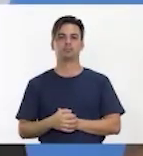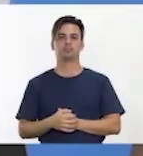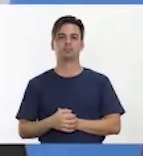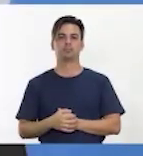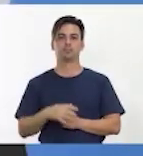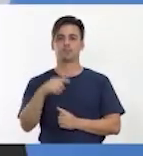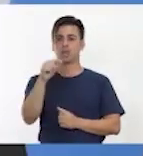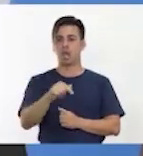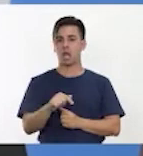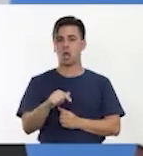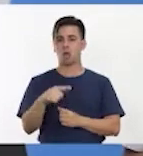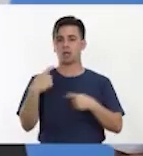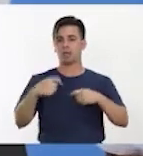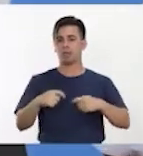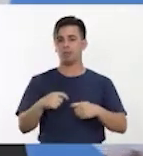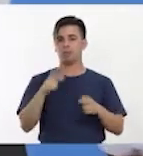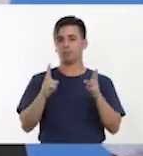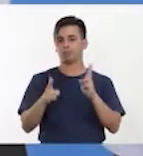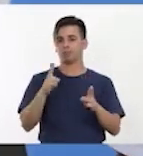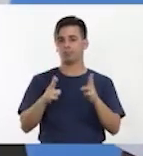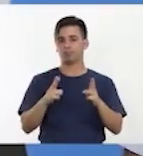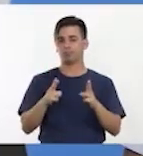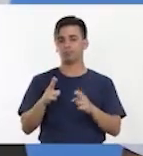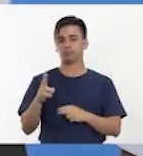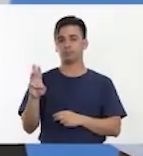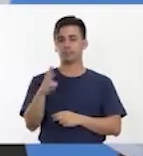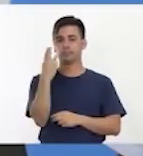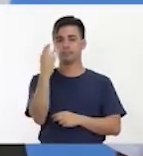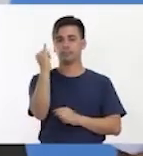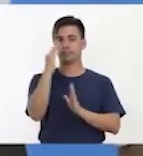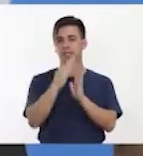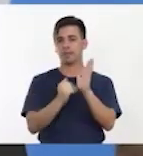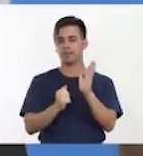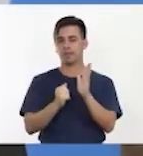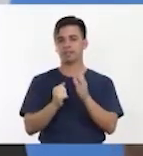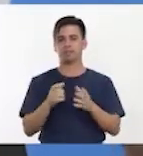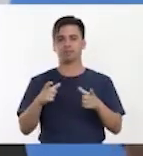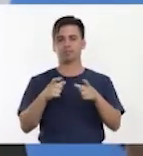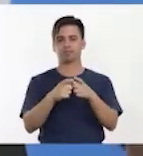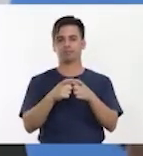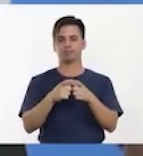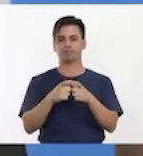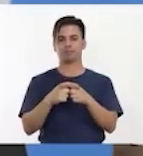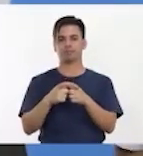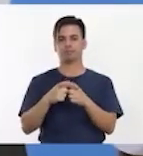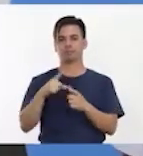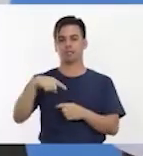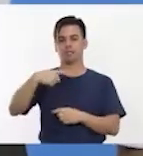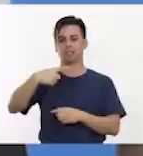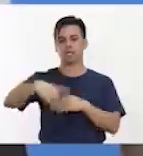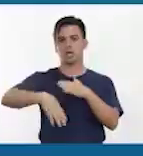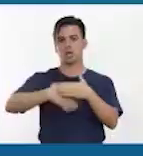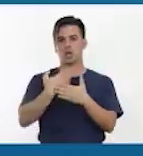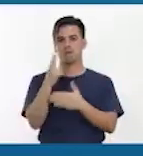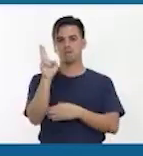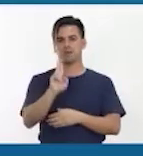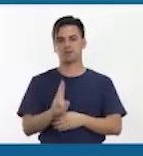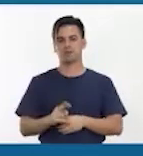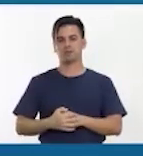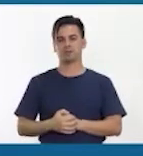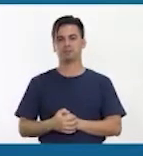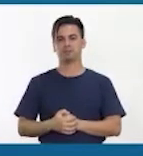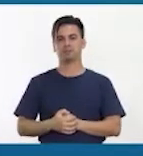Nos corresponde ahora orientar al tercer semestre del curso regular de facultad. Y para este